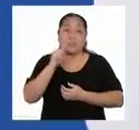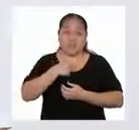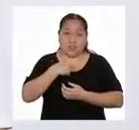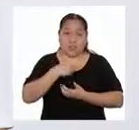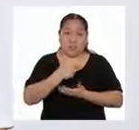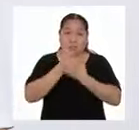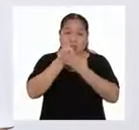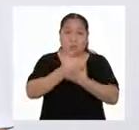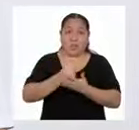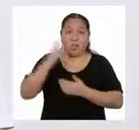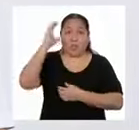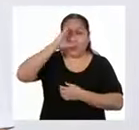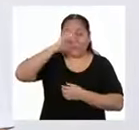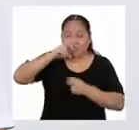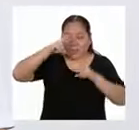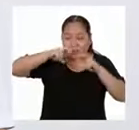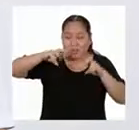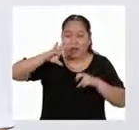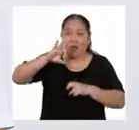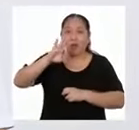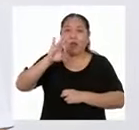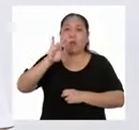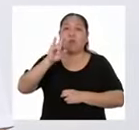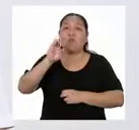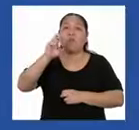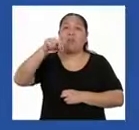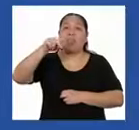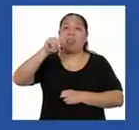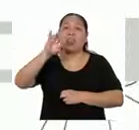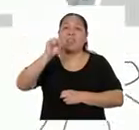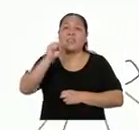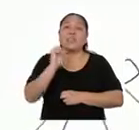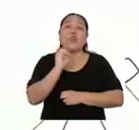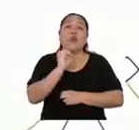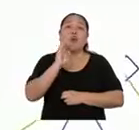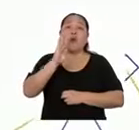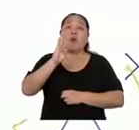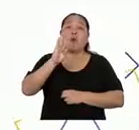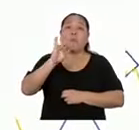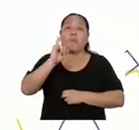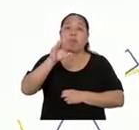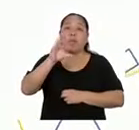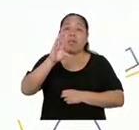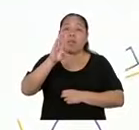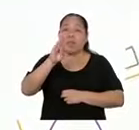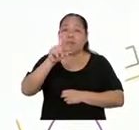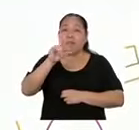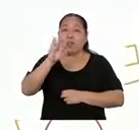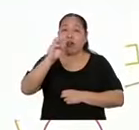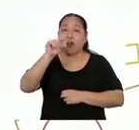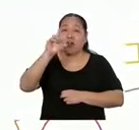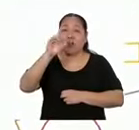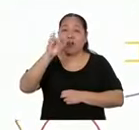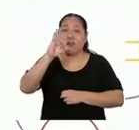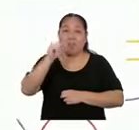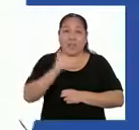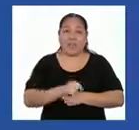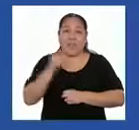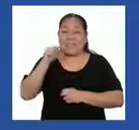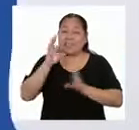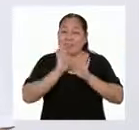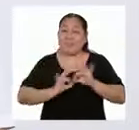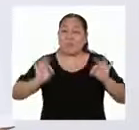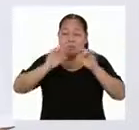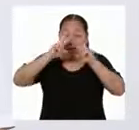puedo ayudar. La búsqueda de fuentes, o también llamada búsqueda bibliográfica, es un proceso importante de toda investigación o